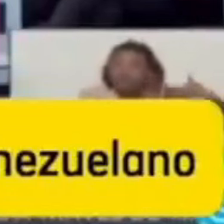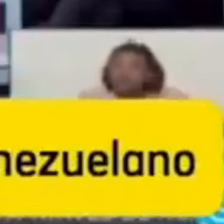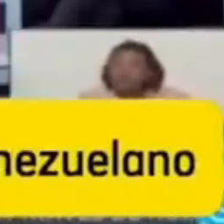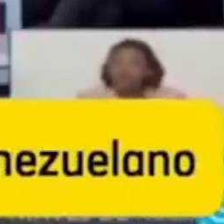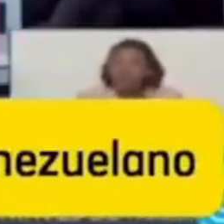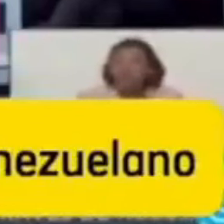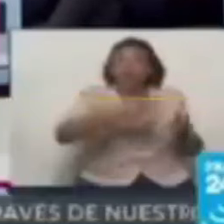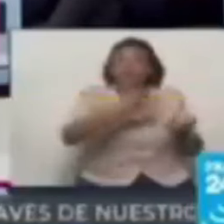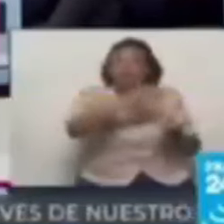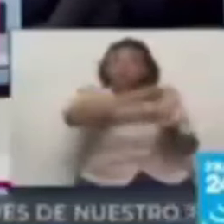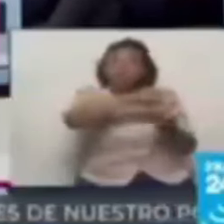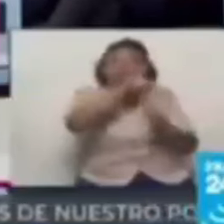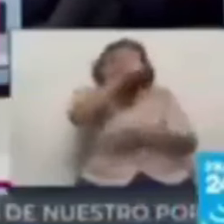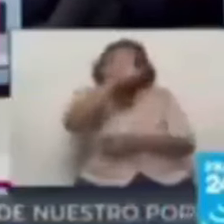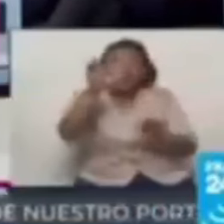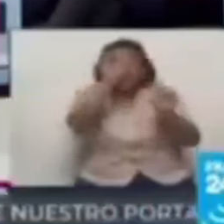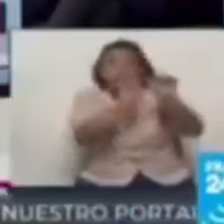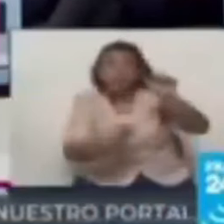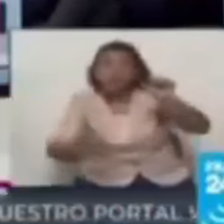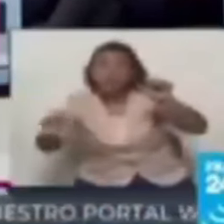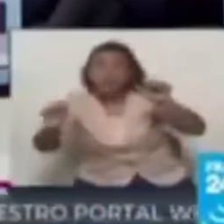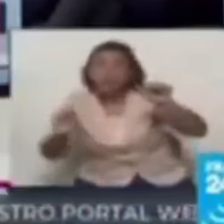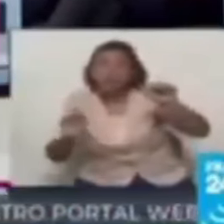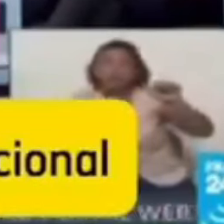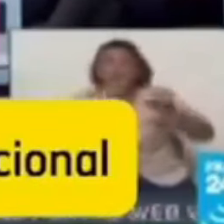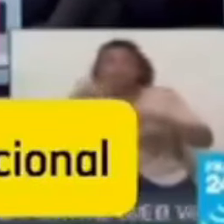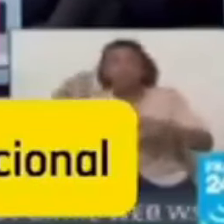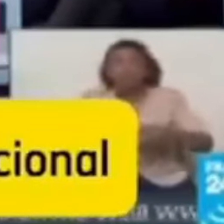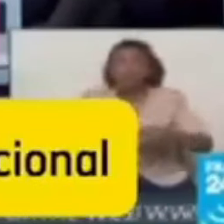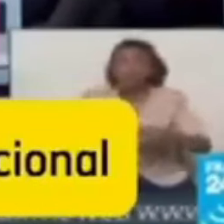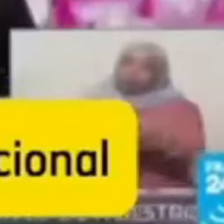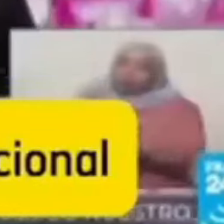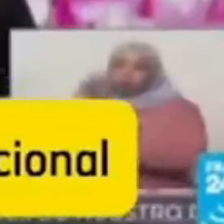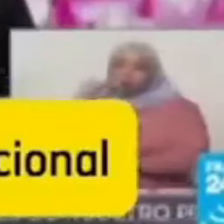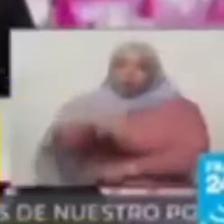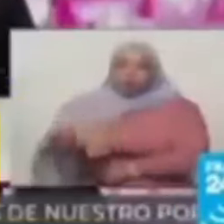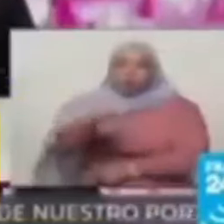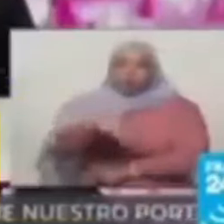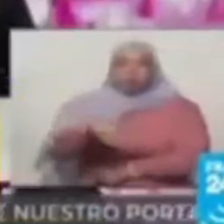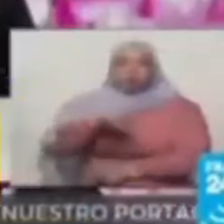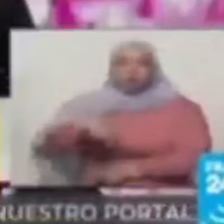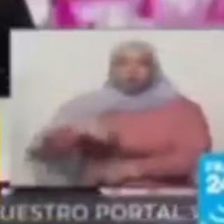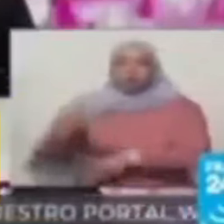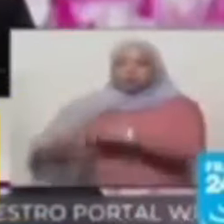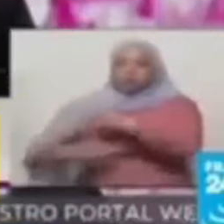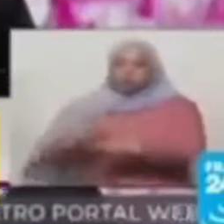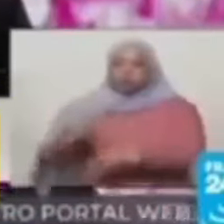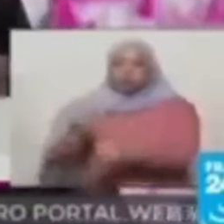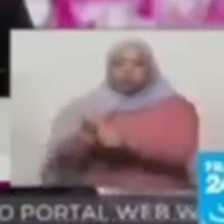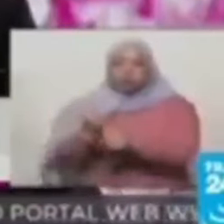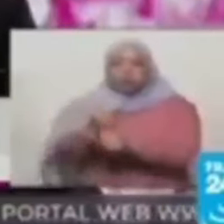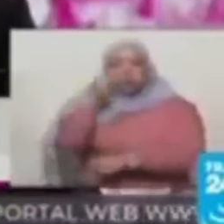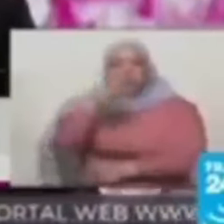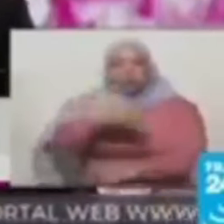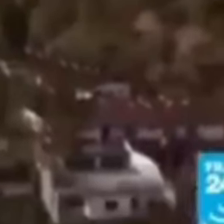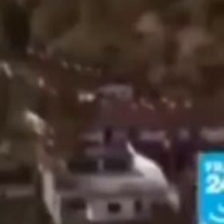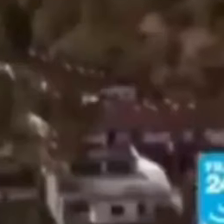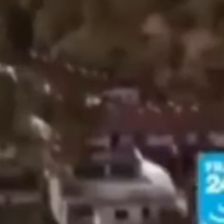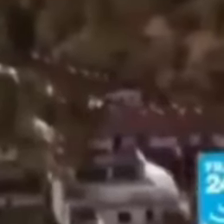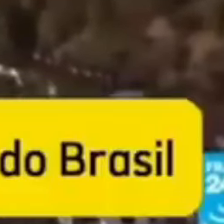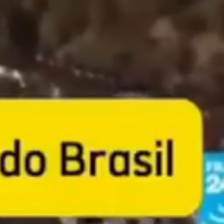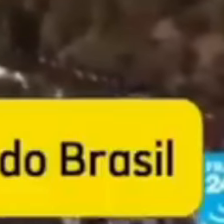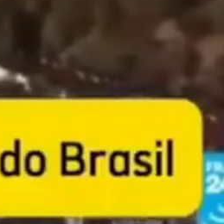del parlamento venezolano Jorge Rodríguez dijo que solicitaría a la plenaria de la asamblea nacional declarar persona no grata a Celso